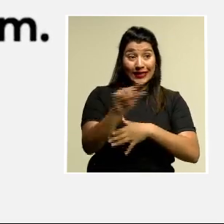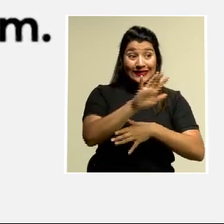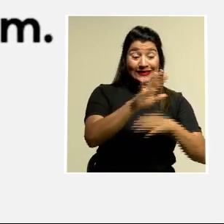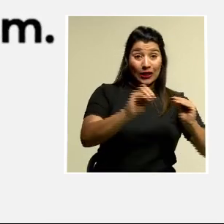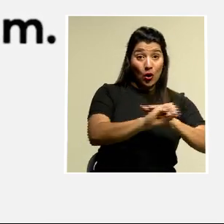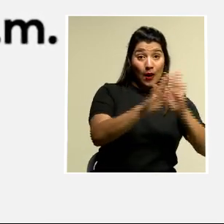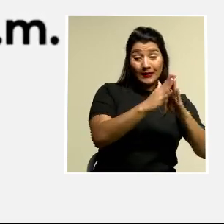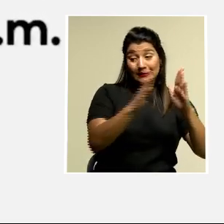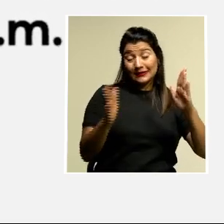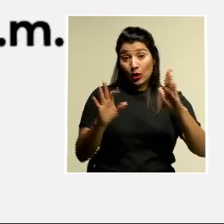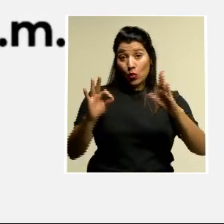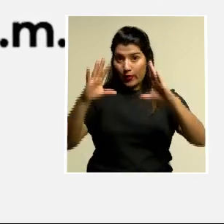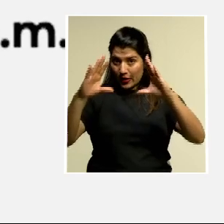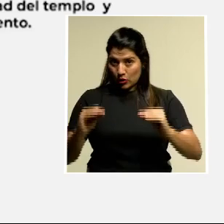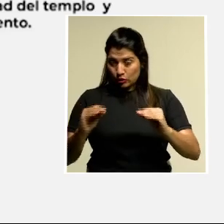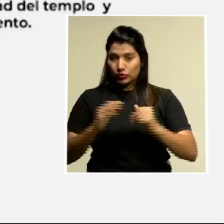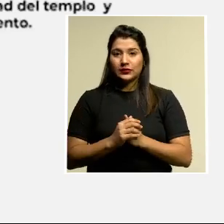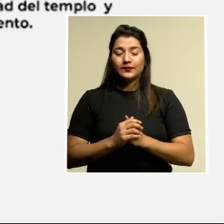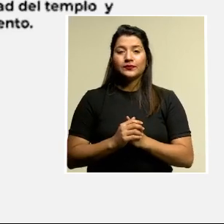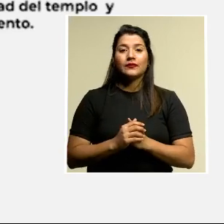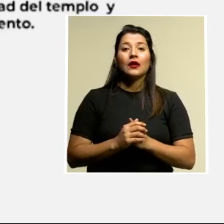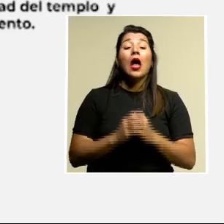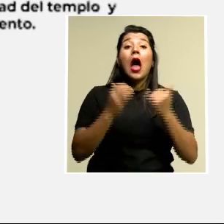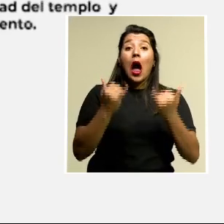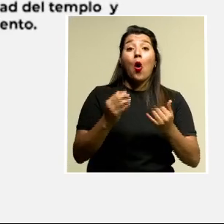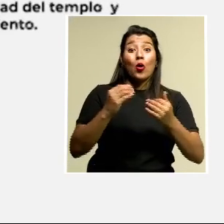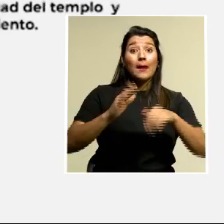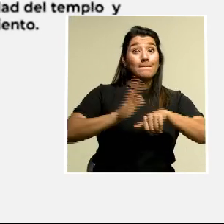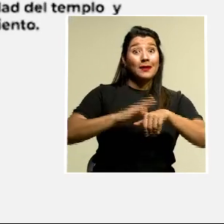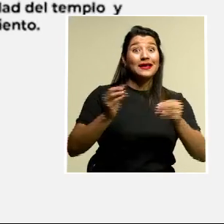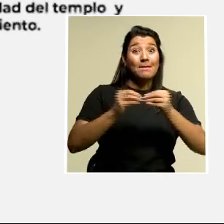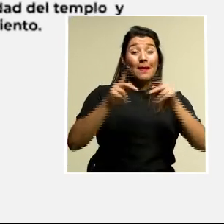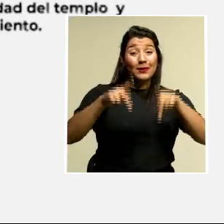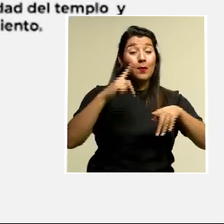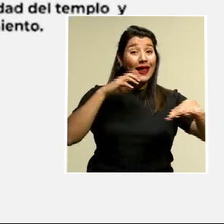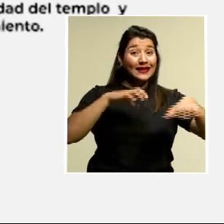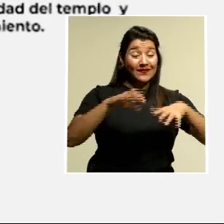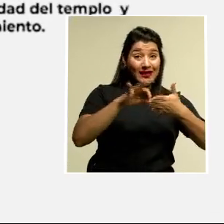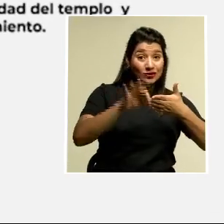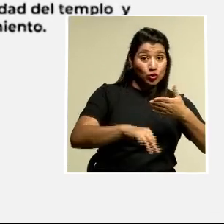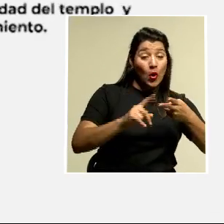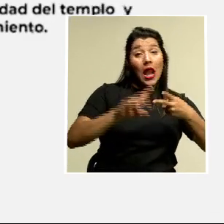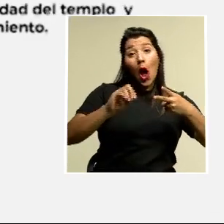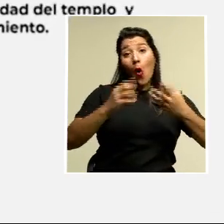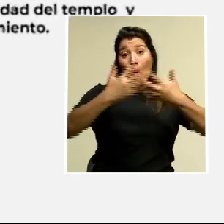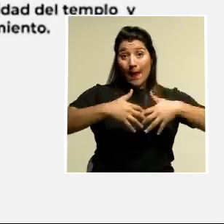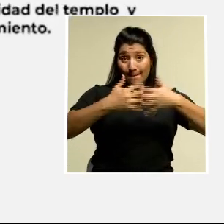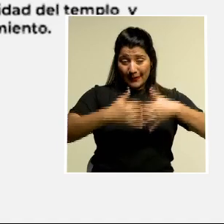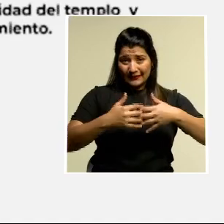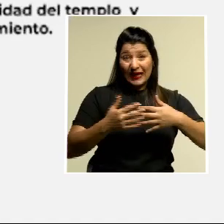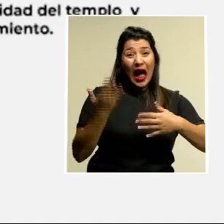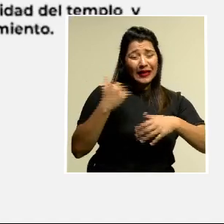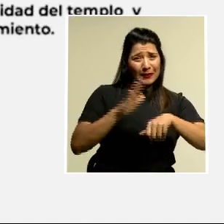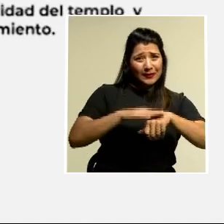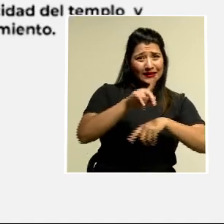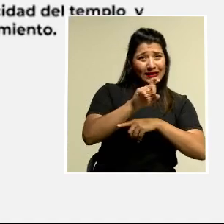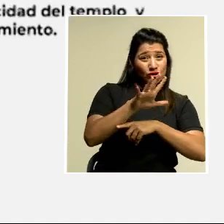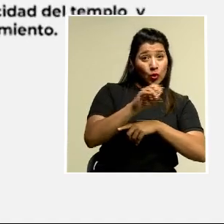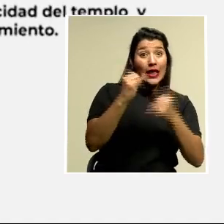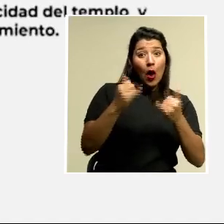de la mañana a 9 de la noche. Aumentaron el aforo para las actividades académicas y empresariales de 150 a